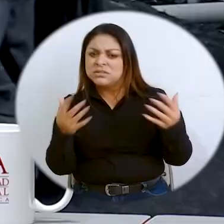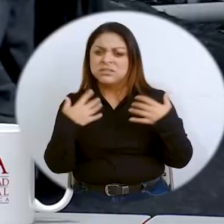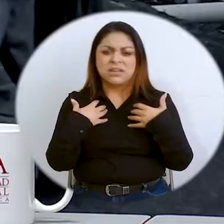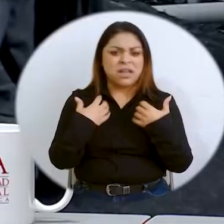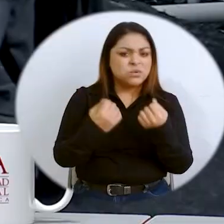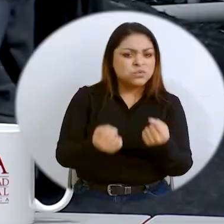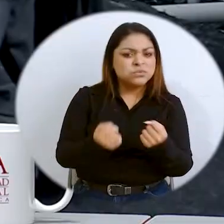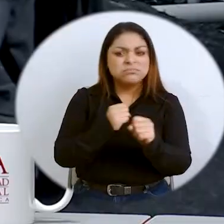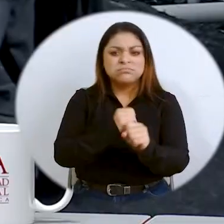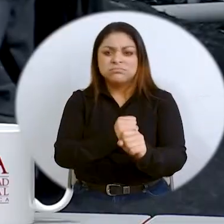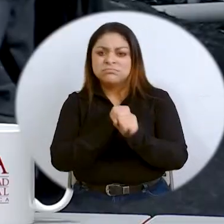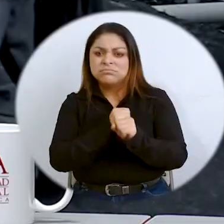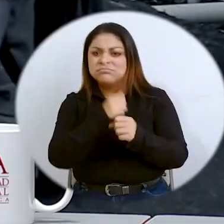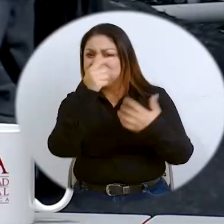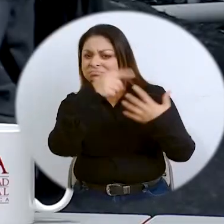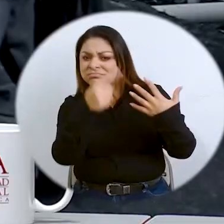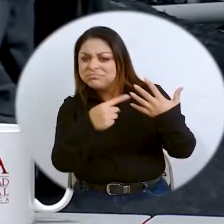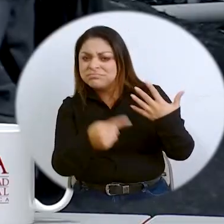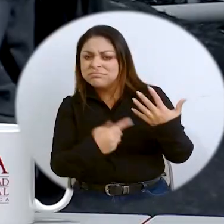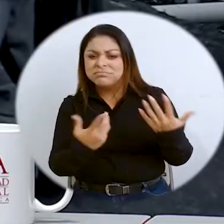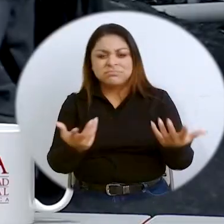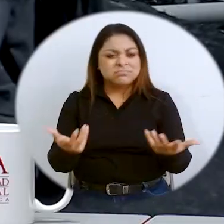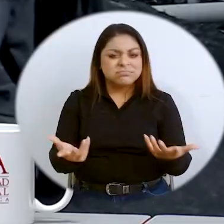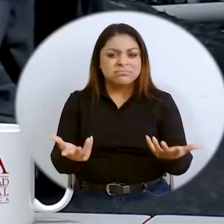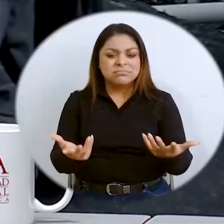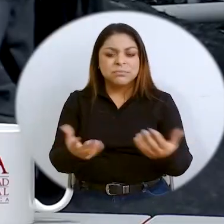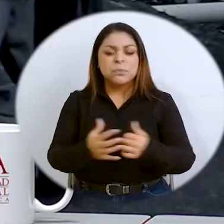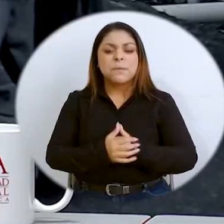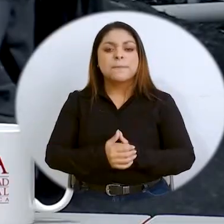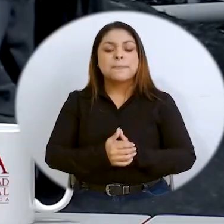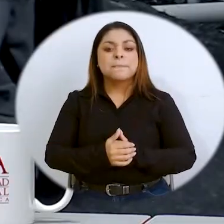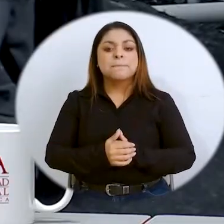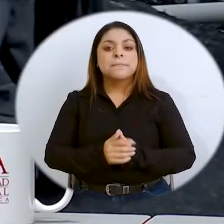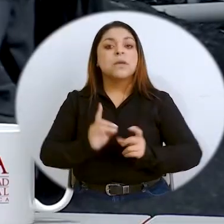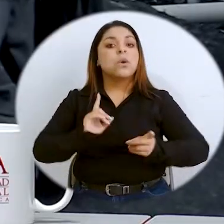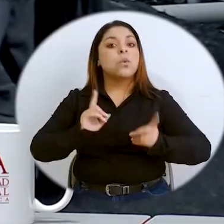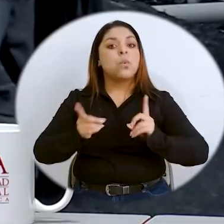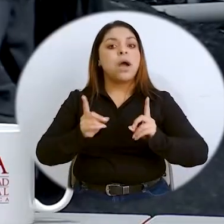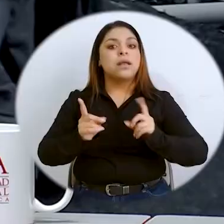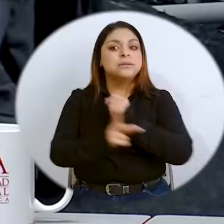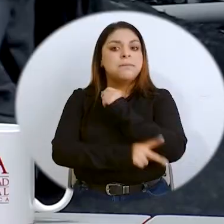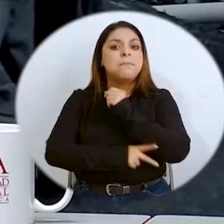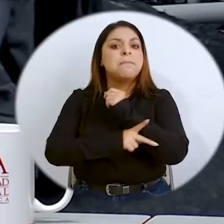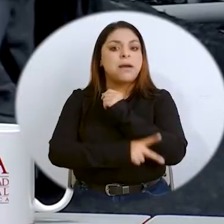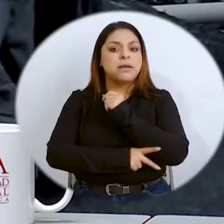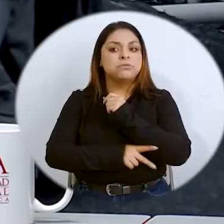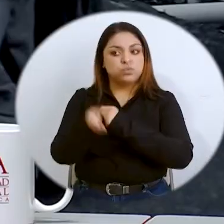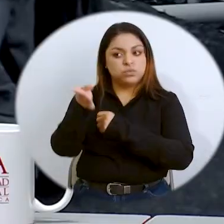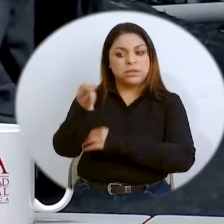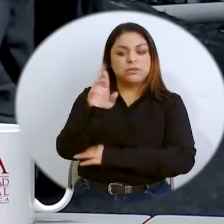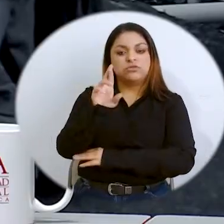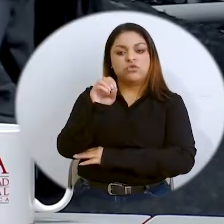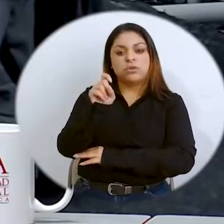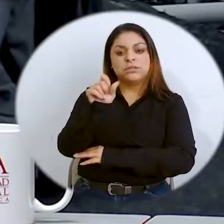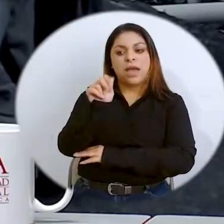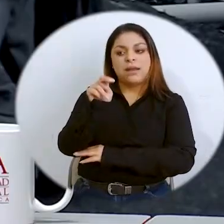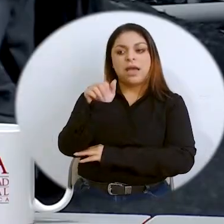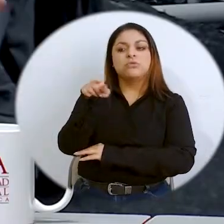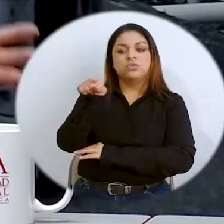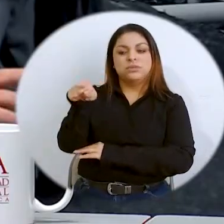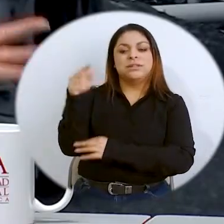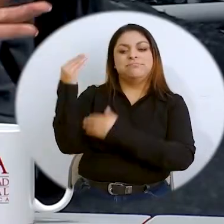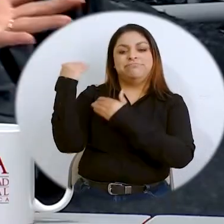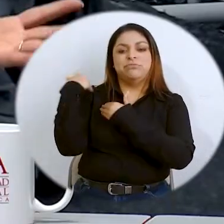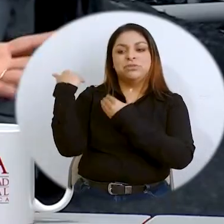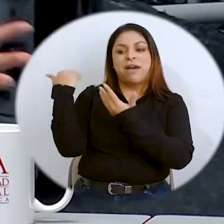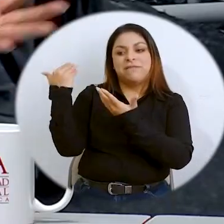crisis en educación, en salud, en seguridad y demás. ¿Cuál es el país, Roxana, usted que se